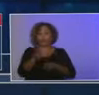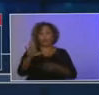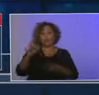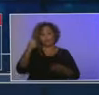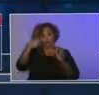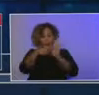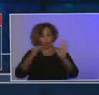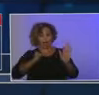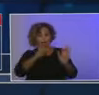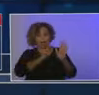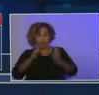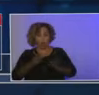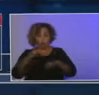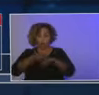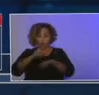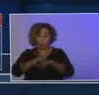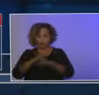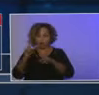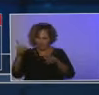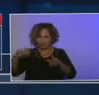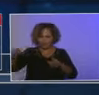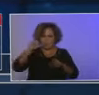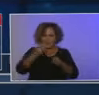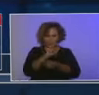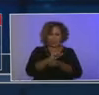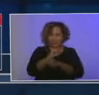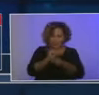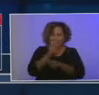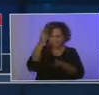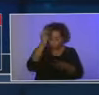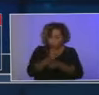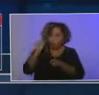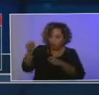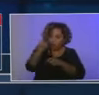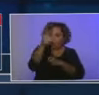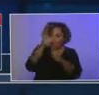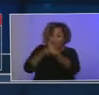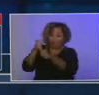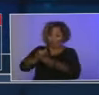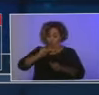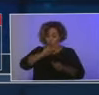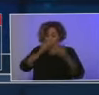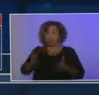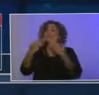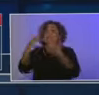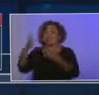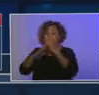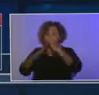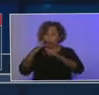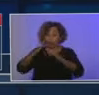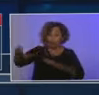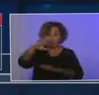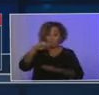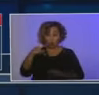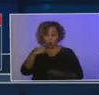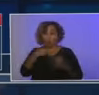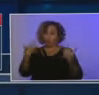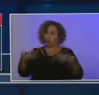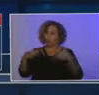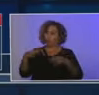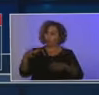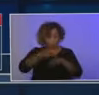Rico nos sacaron hacia adelante después de la tormenta, y esa es la realidad. Si no fuese por los alcaldes y los municipios, Puerto Rico no